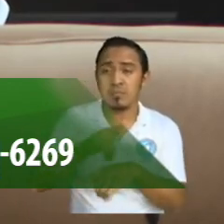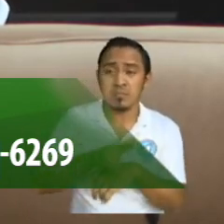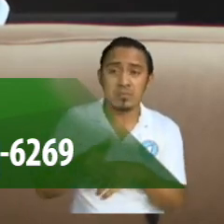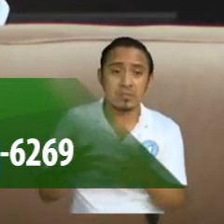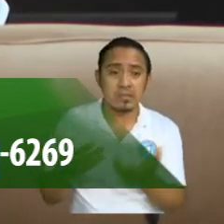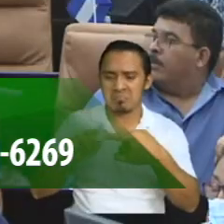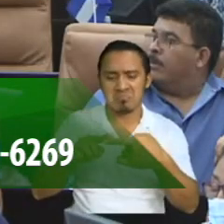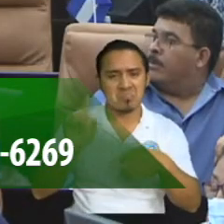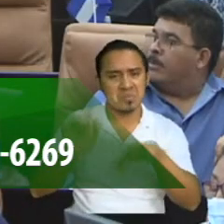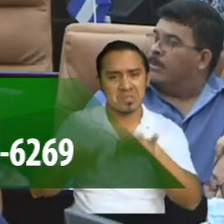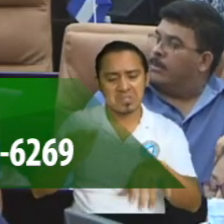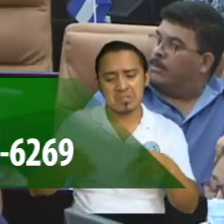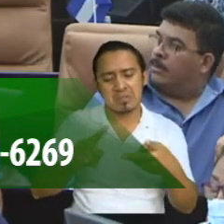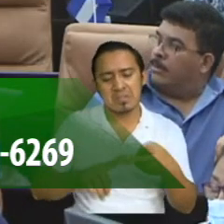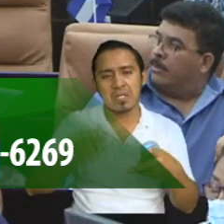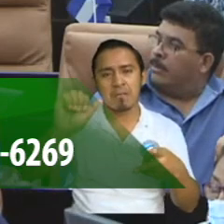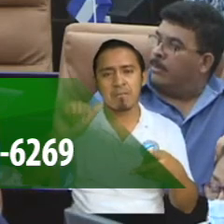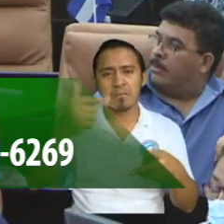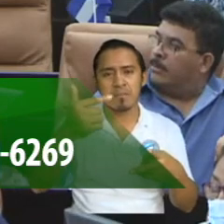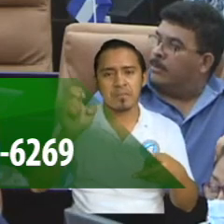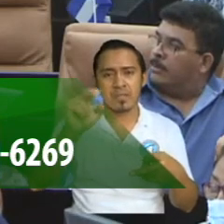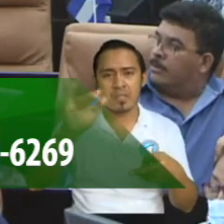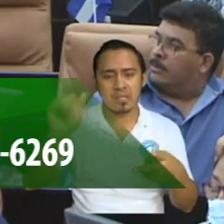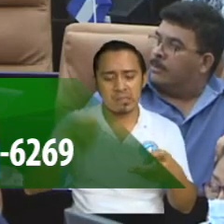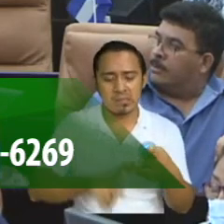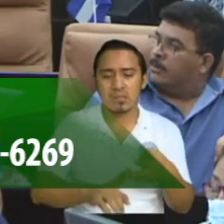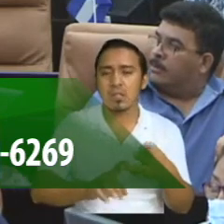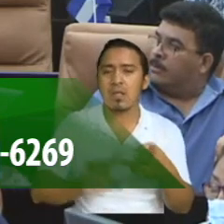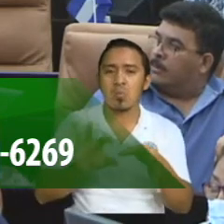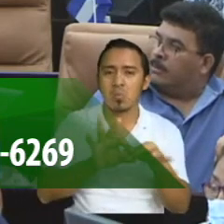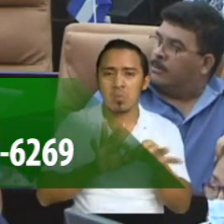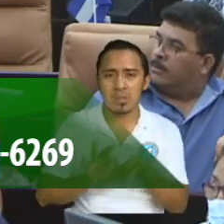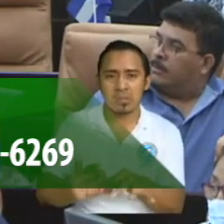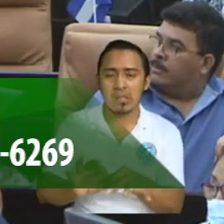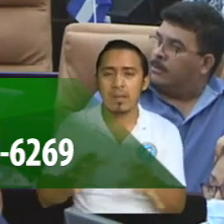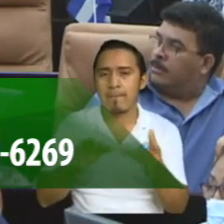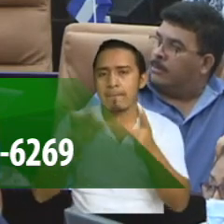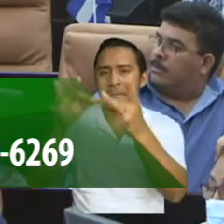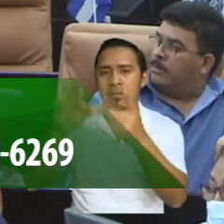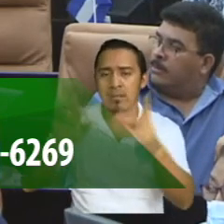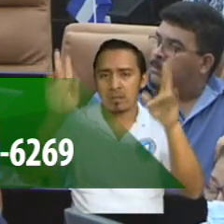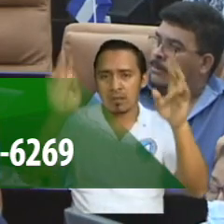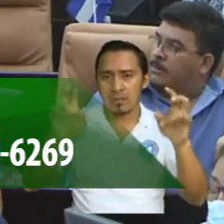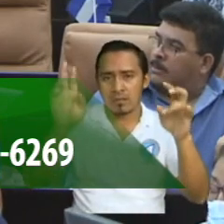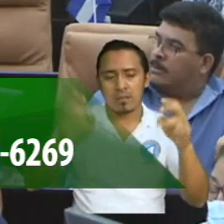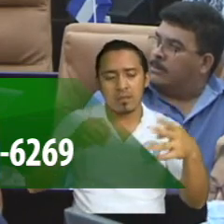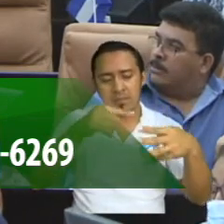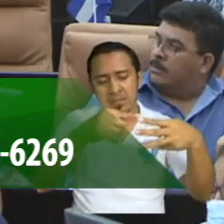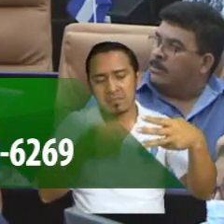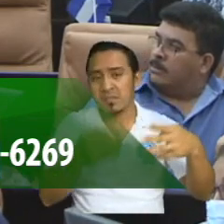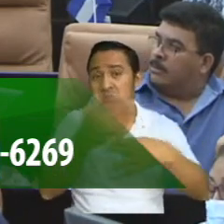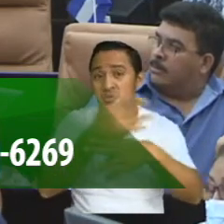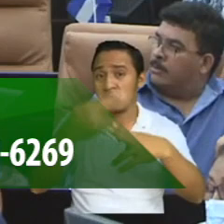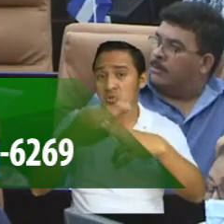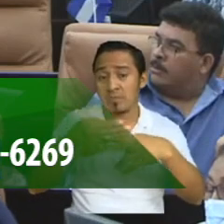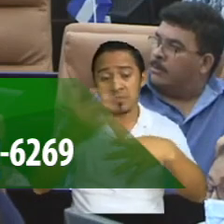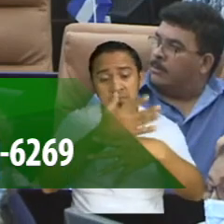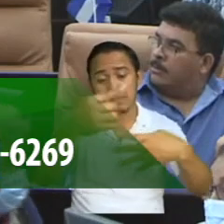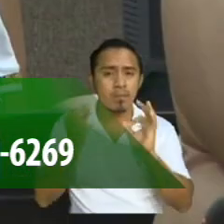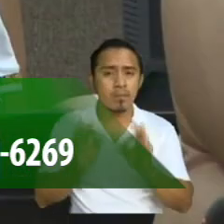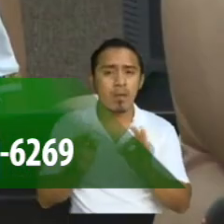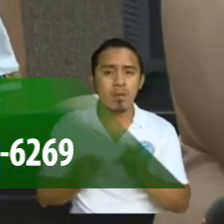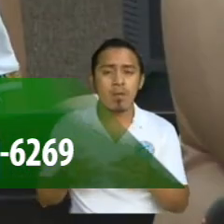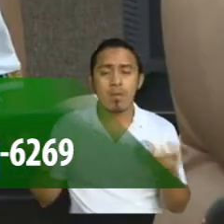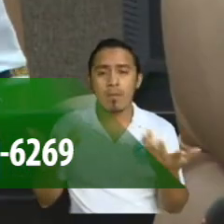y otras obligaciones del estado que nicaragua no cumple ni hace caso de las recomendaciones por su parte el representante de ella está más brooklyn rivera